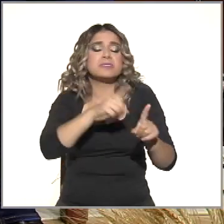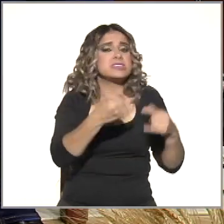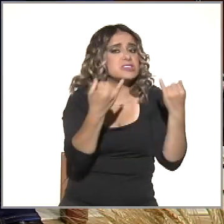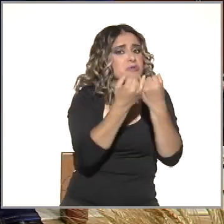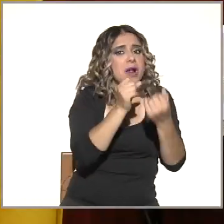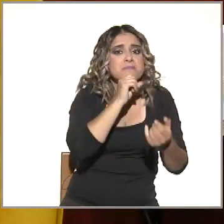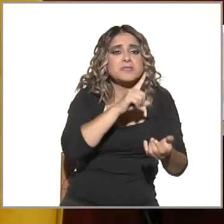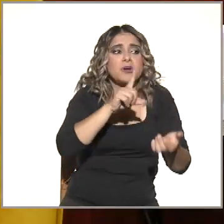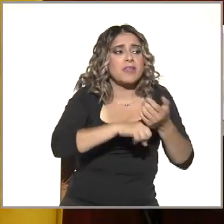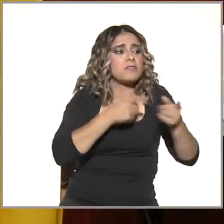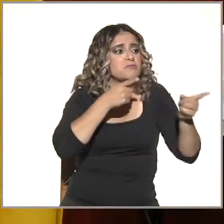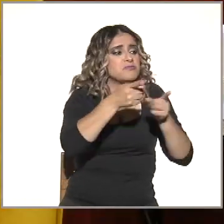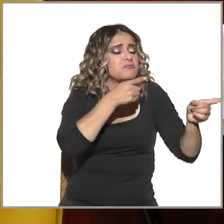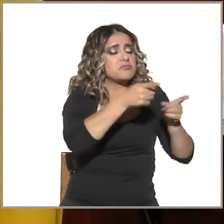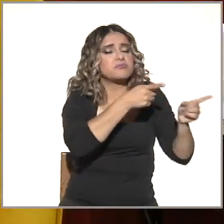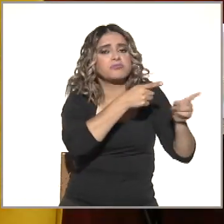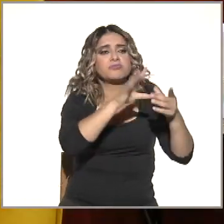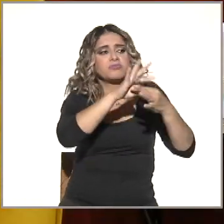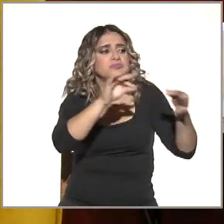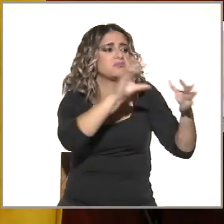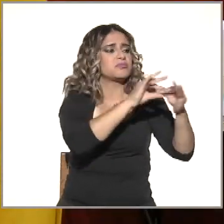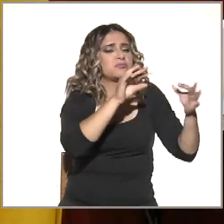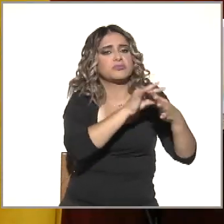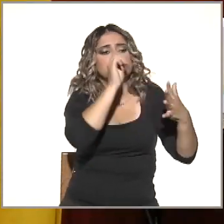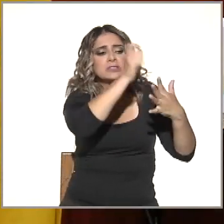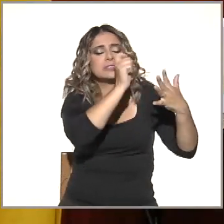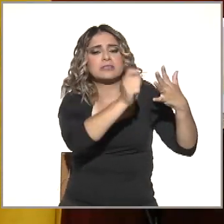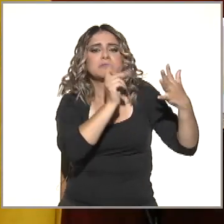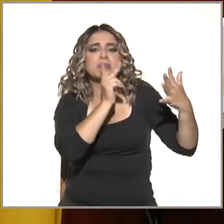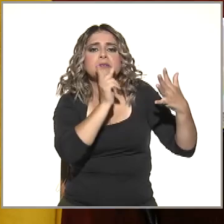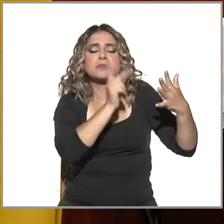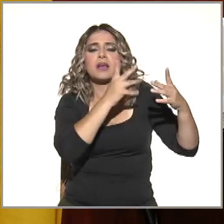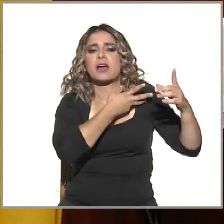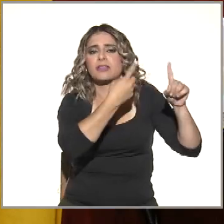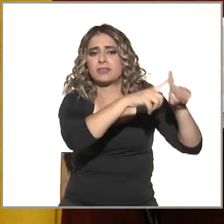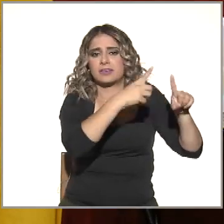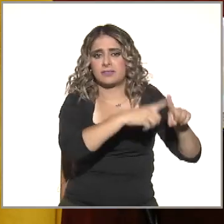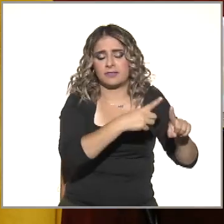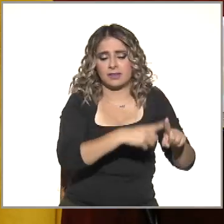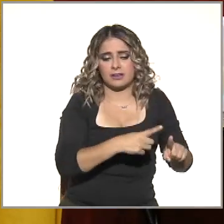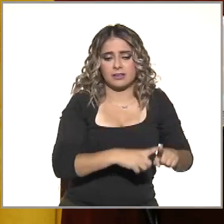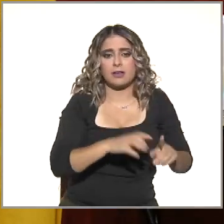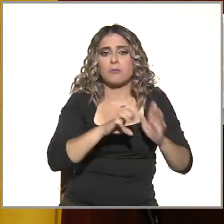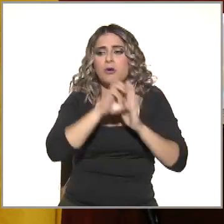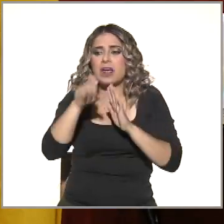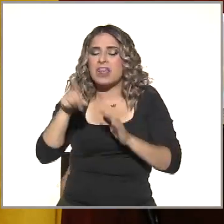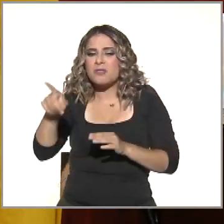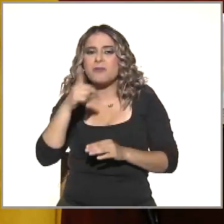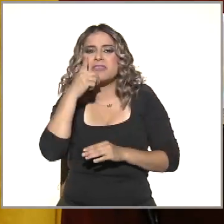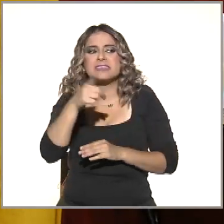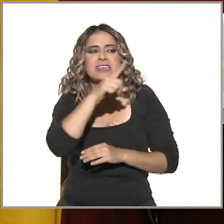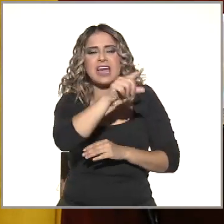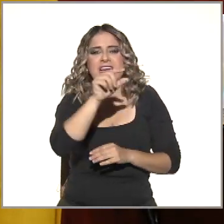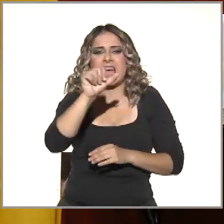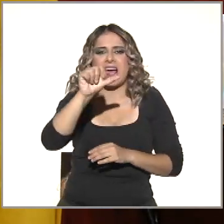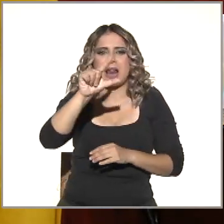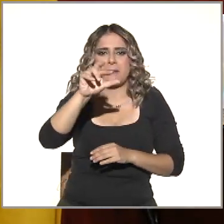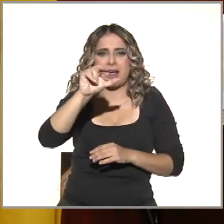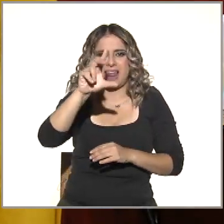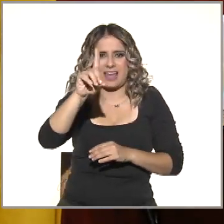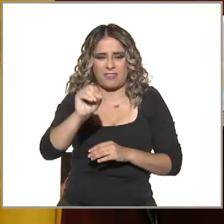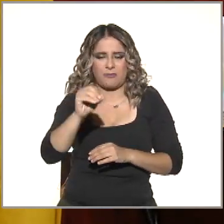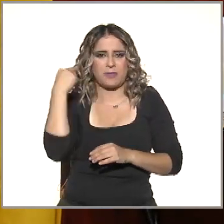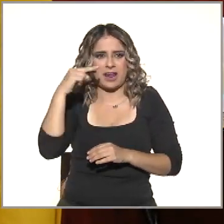registro grosero, que por cierto es falso el estereotipo de los alvaradeños, ¿eh? Si ustedes recorren